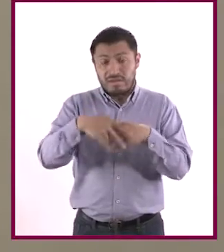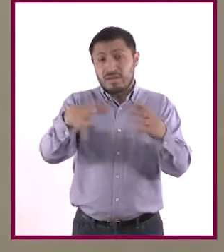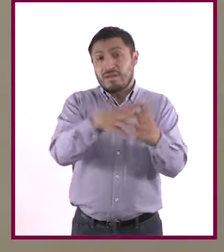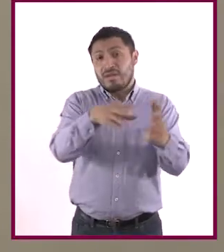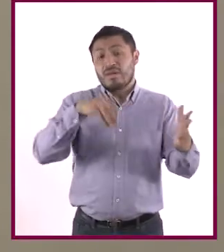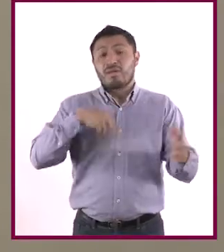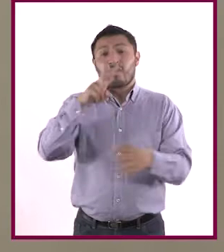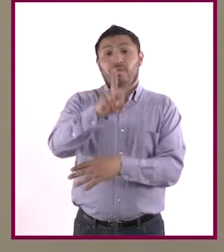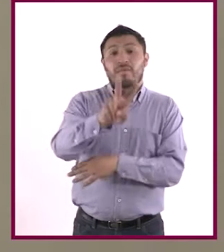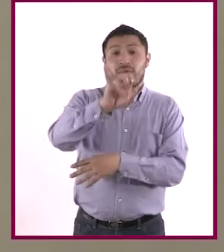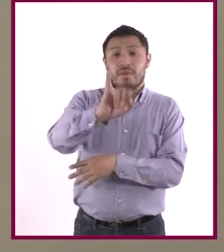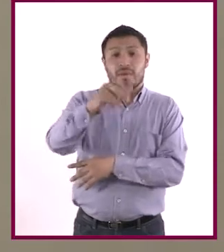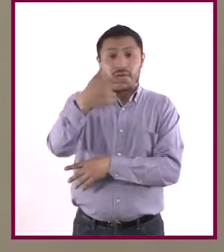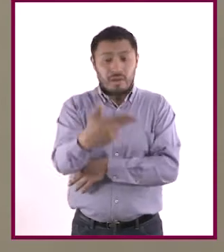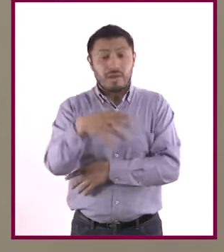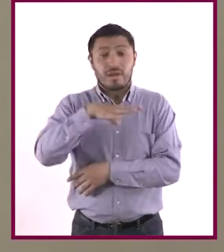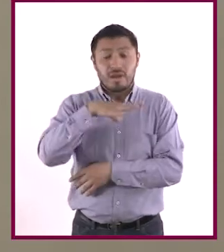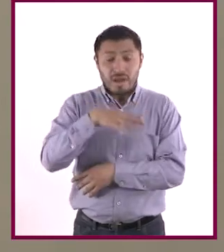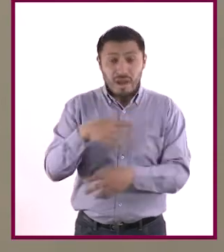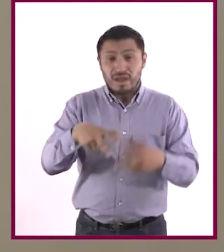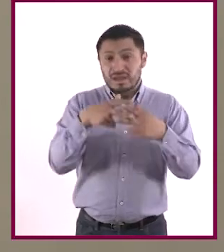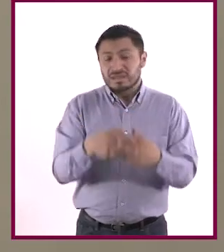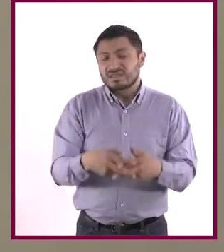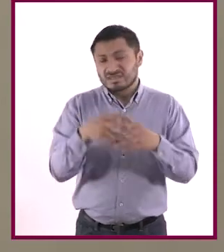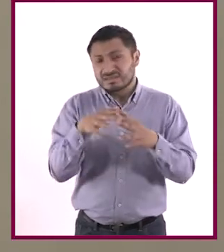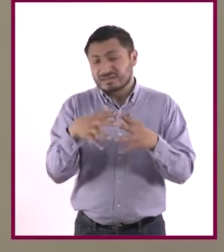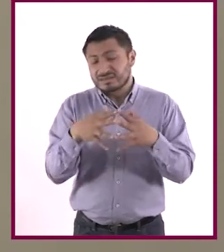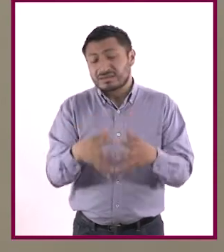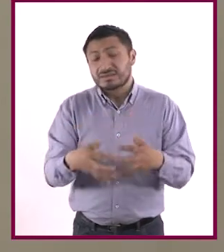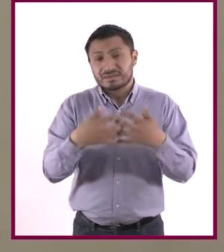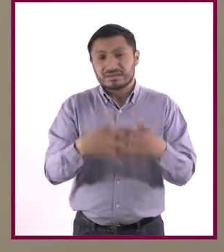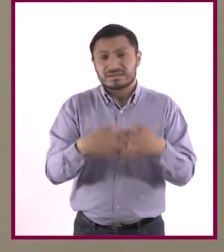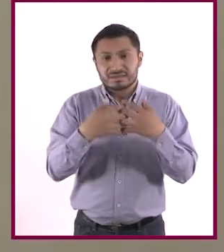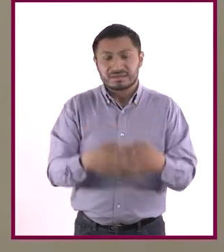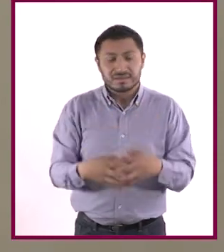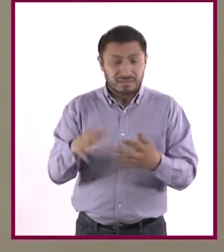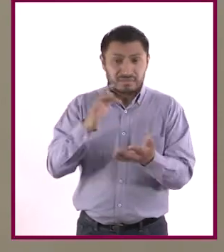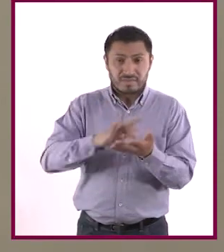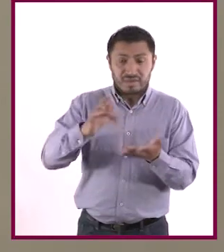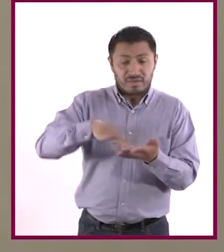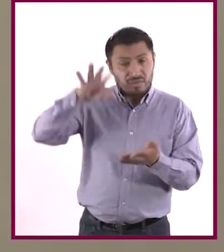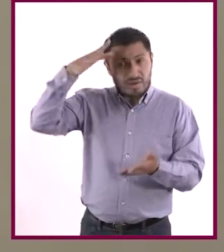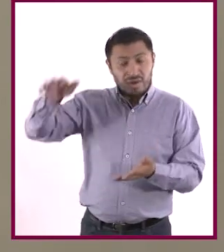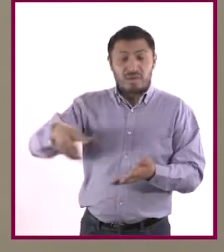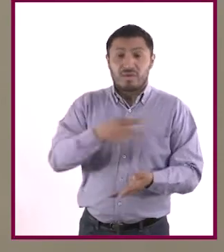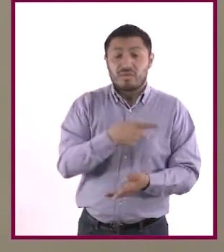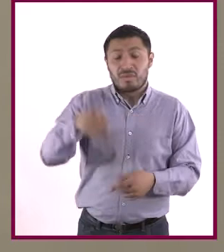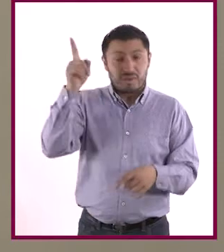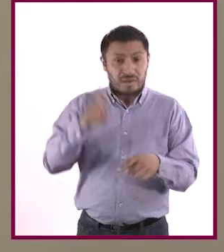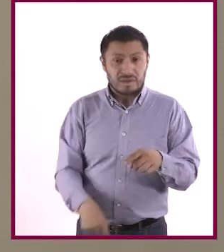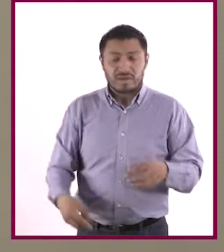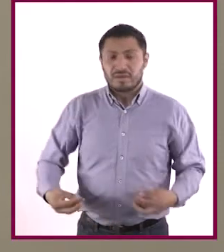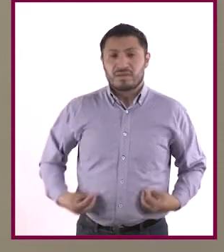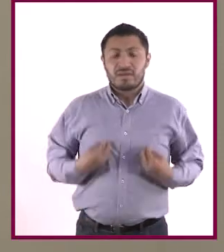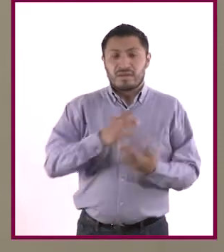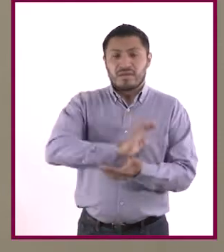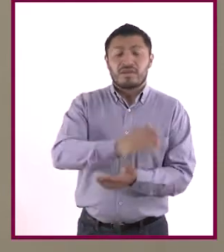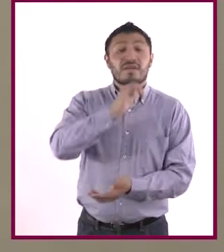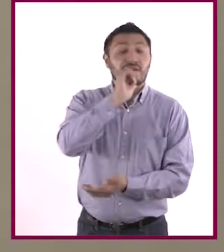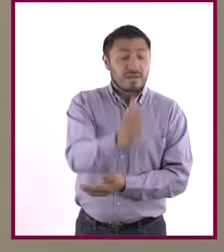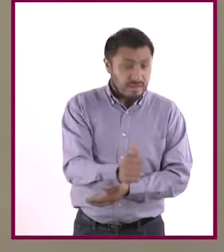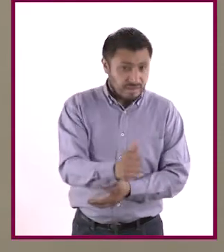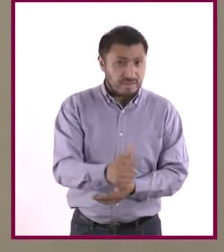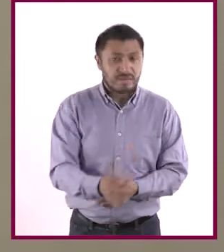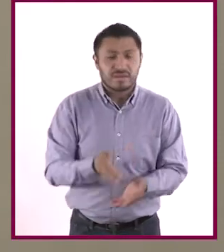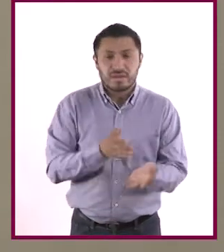por VIH, contar con mecanismos y apoyo de adultos para salir de la pobreza, vivir sin discriminación, acceder a oportunidades